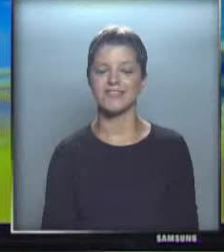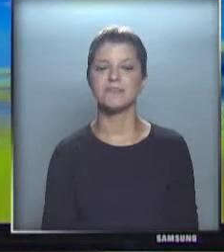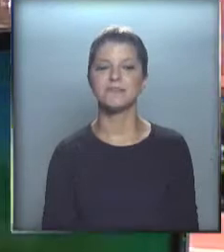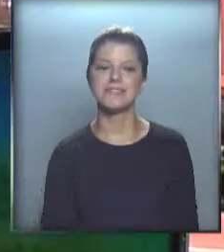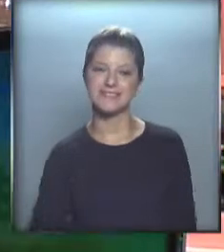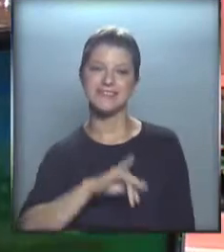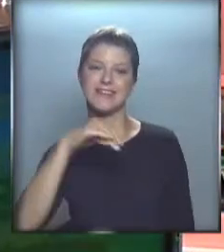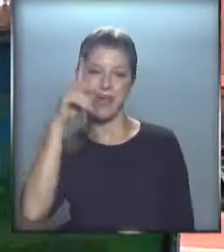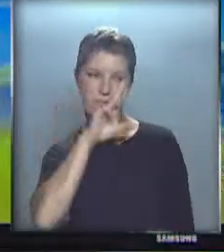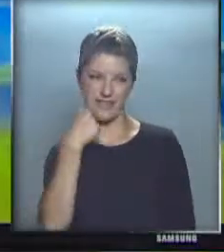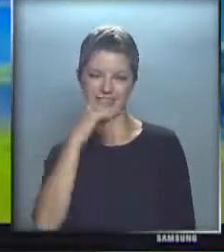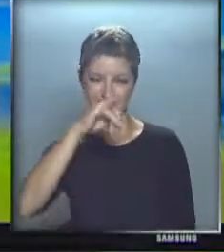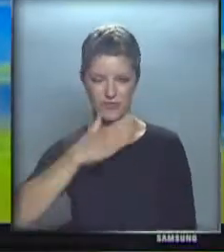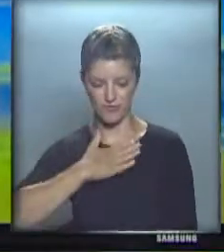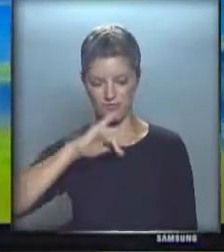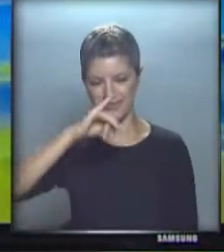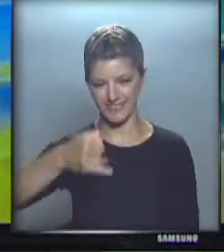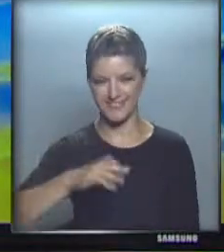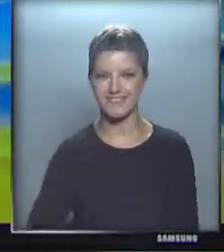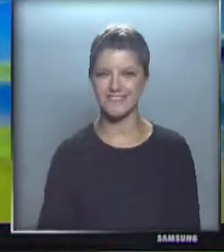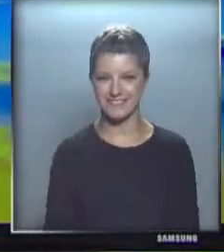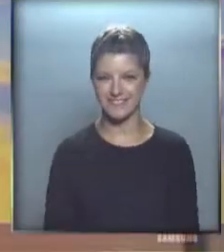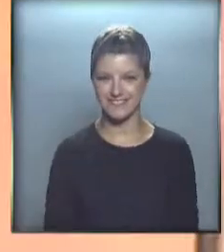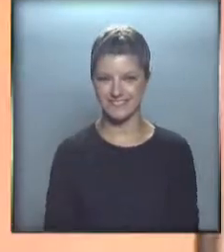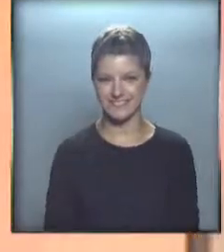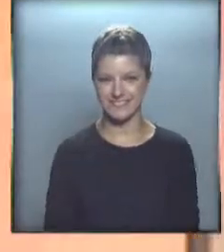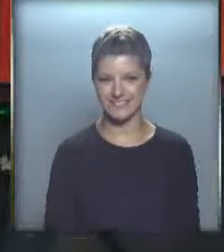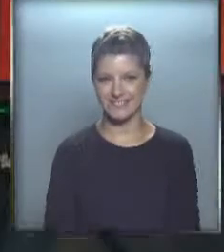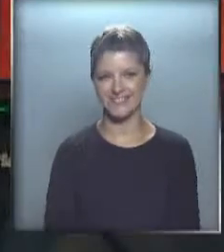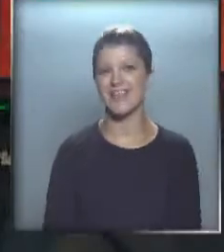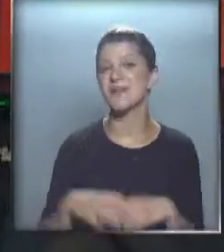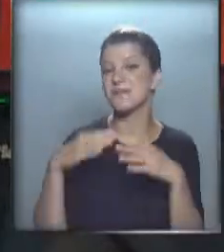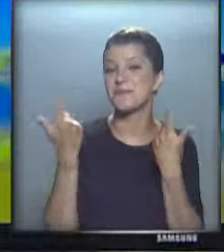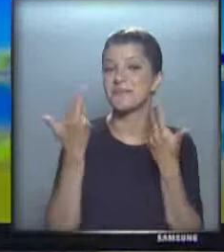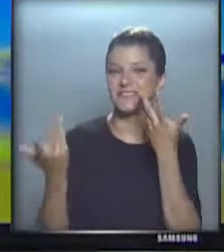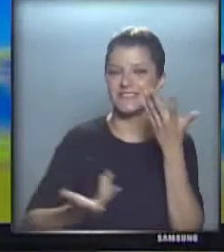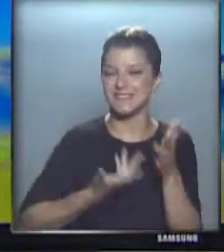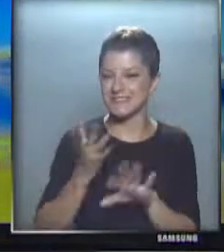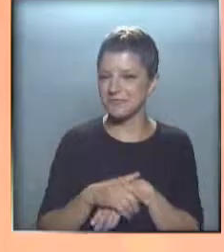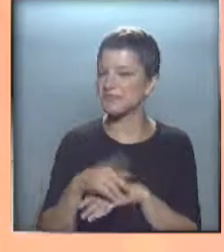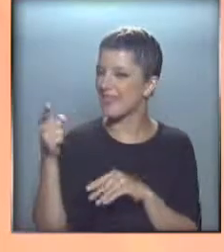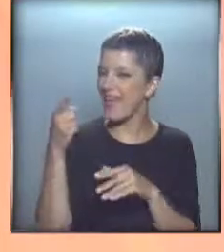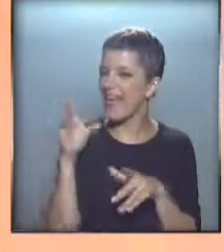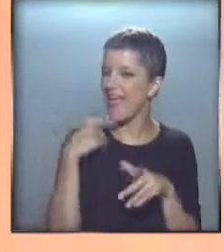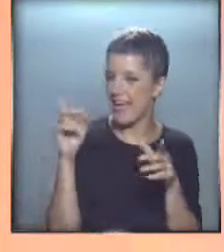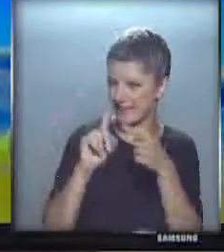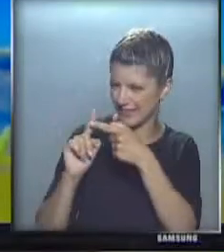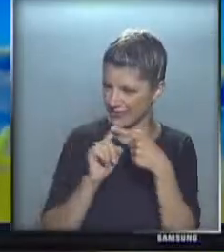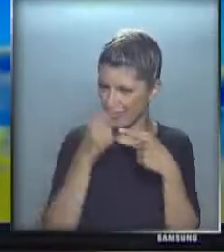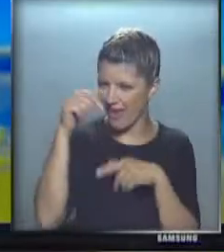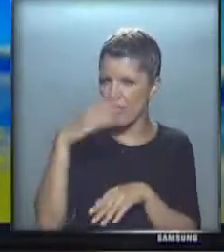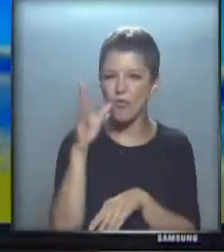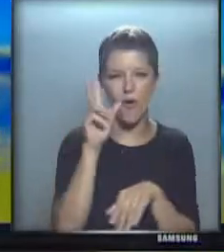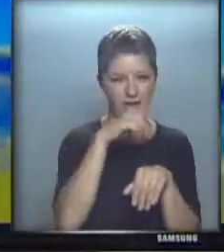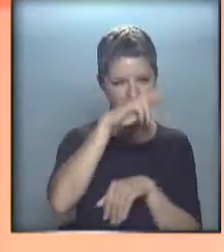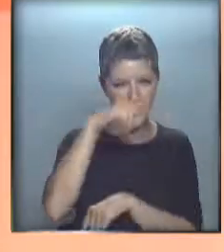Sí, sí, yo sí. ¿Estás de novia? Ah, sí. Tiene que ver, tiene que ver con el... Se ponen mal acá. Tiene que ver con el mundillo, es músico, es